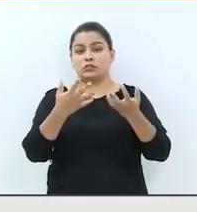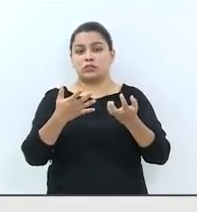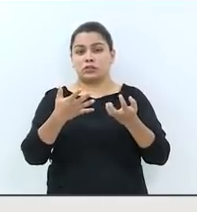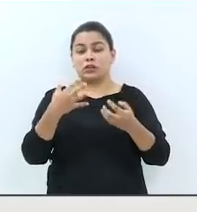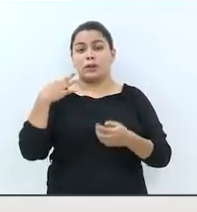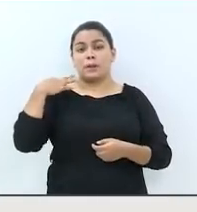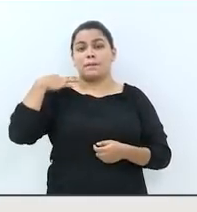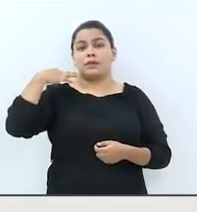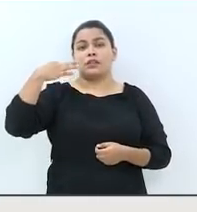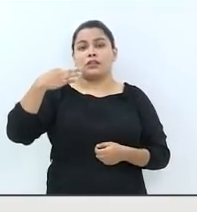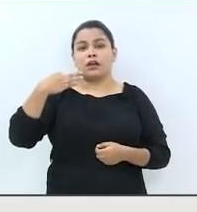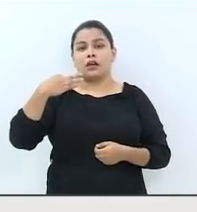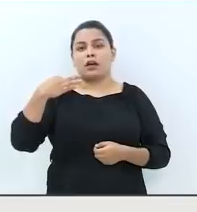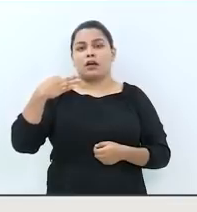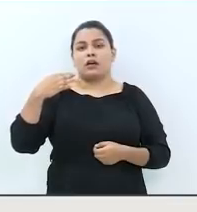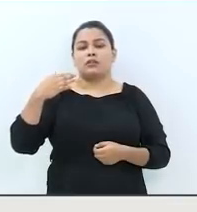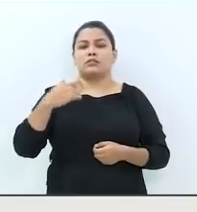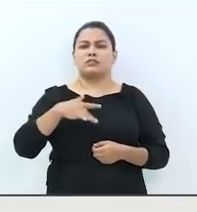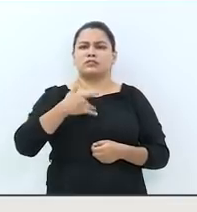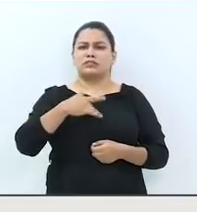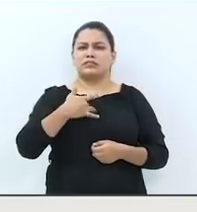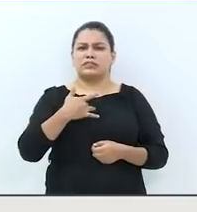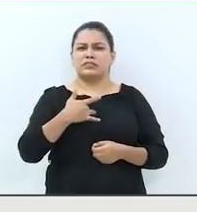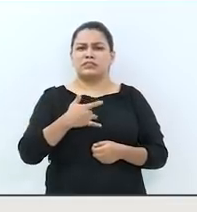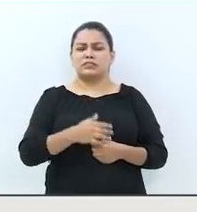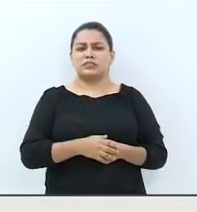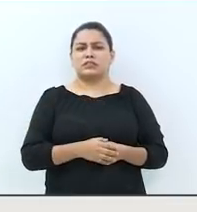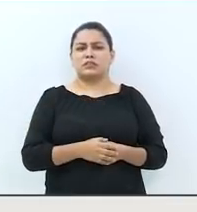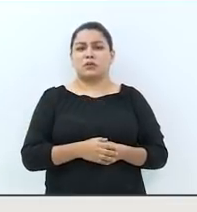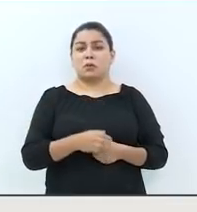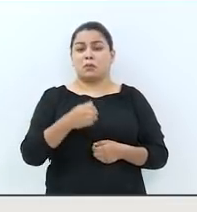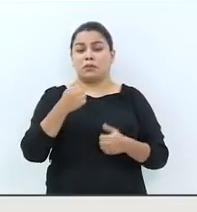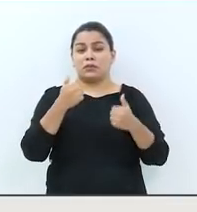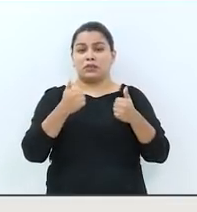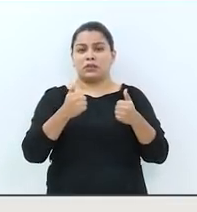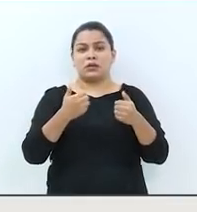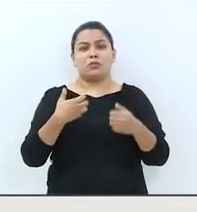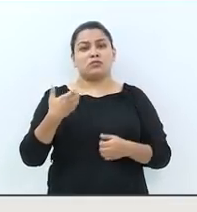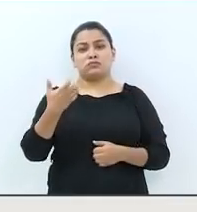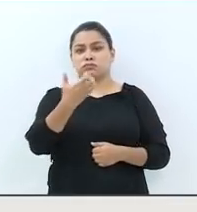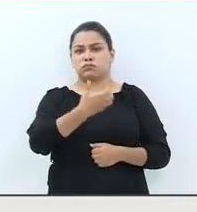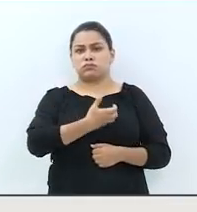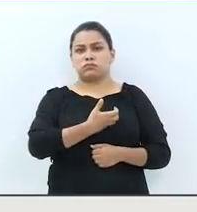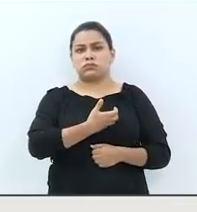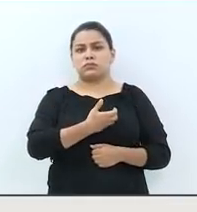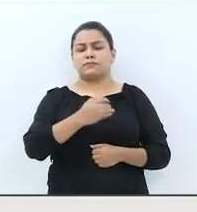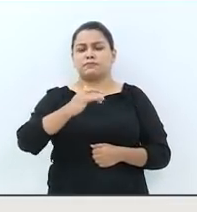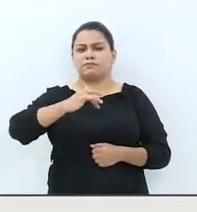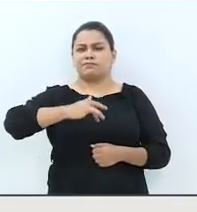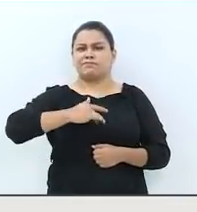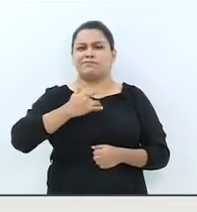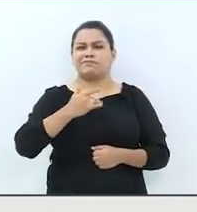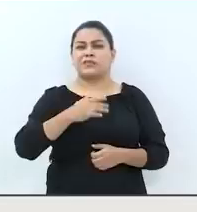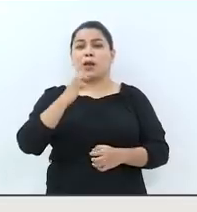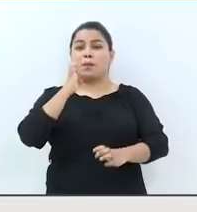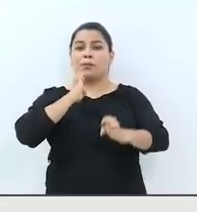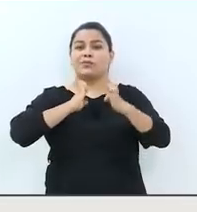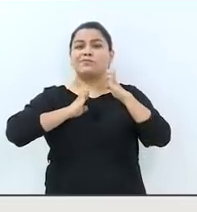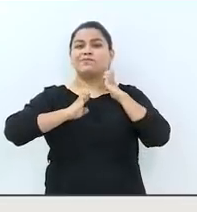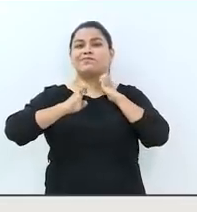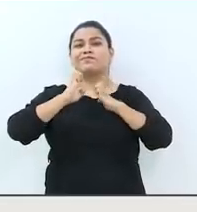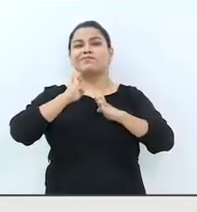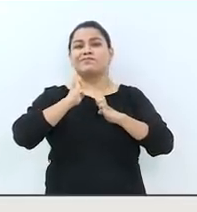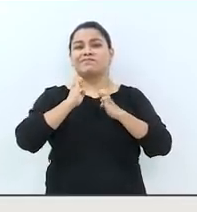a que nos diésemos una palmadita, porque estoy seguro que todas y todos en algún momento nos hemos sentido